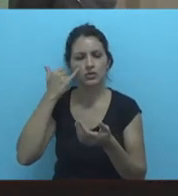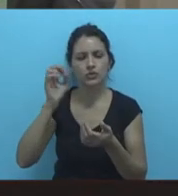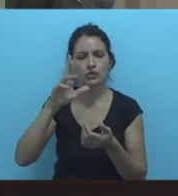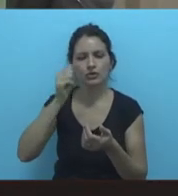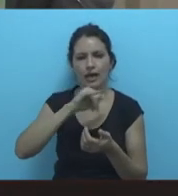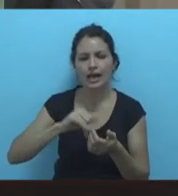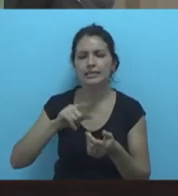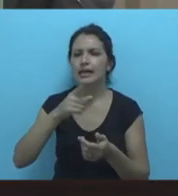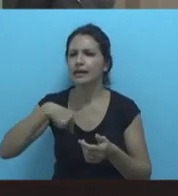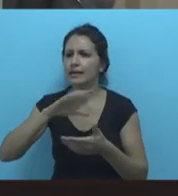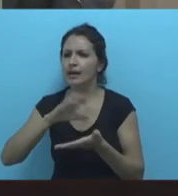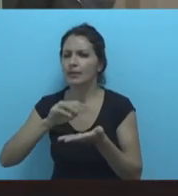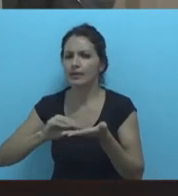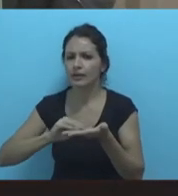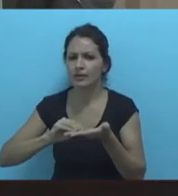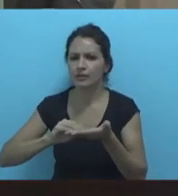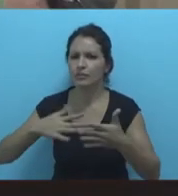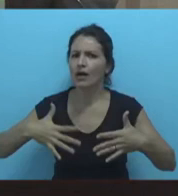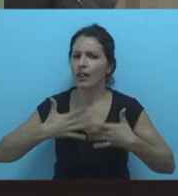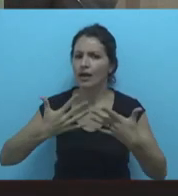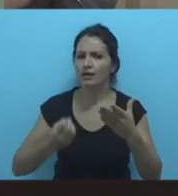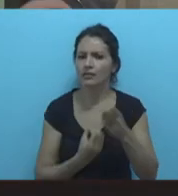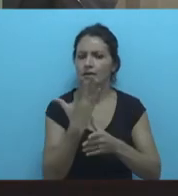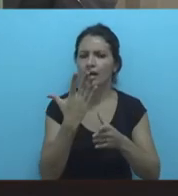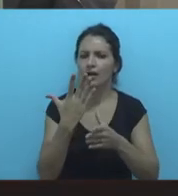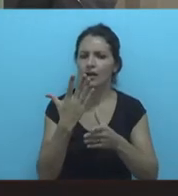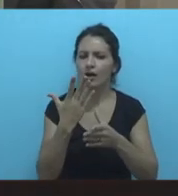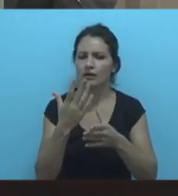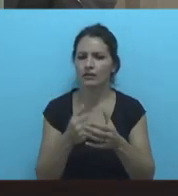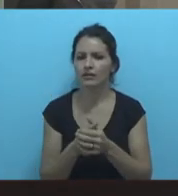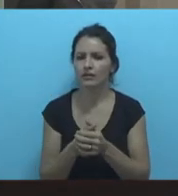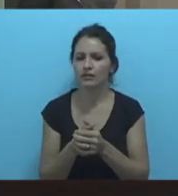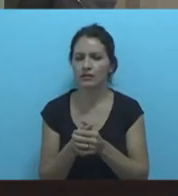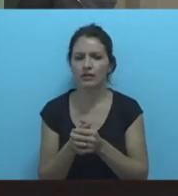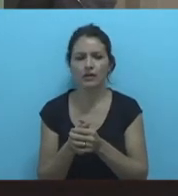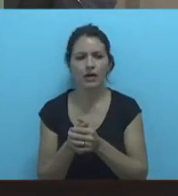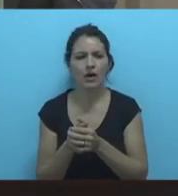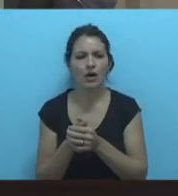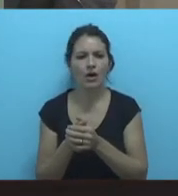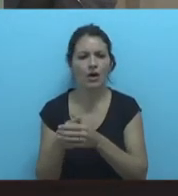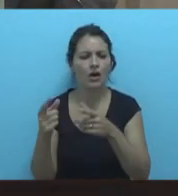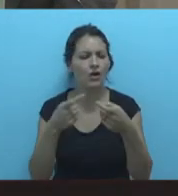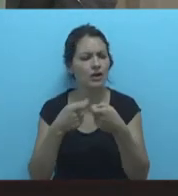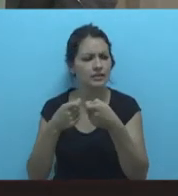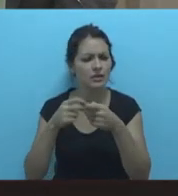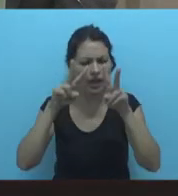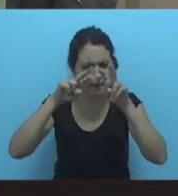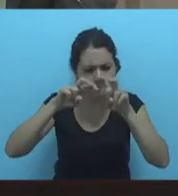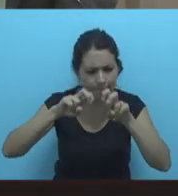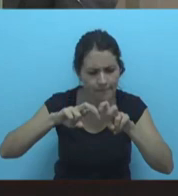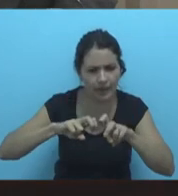Cámara declara su beneplácito por el nacimiento de la Fundación Jerome Lejeune, Argentina, dedicada a la investigación médica y científica sobre